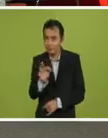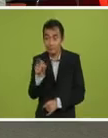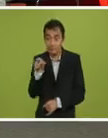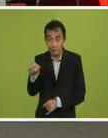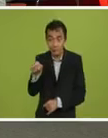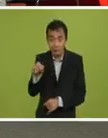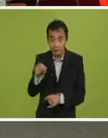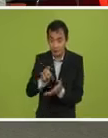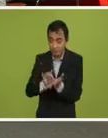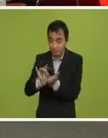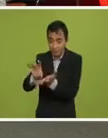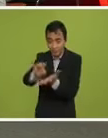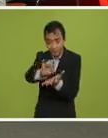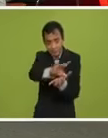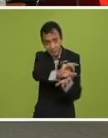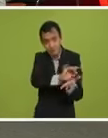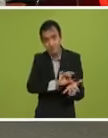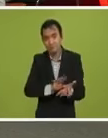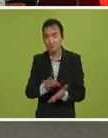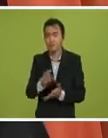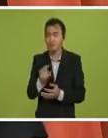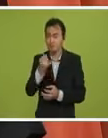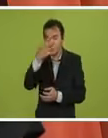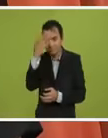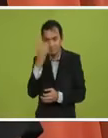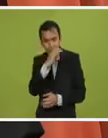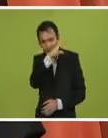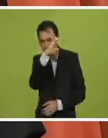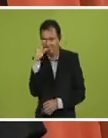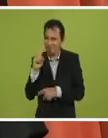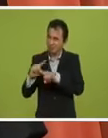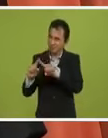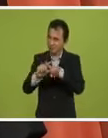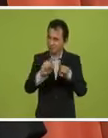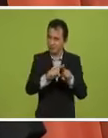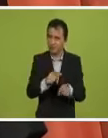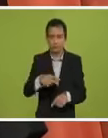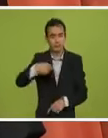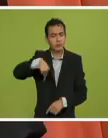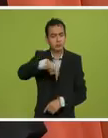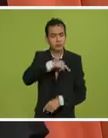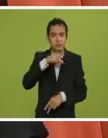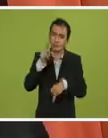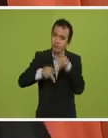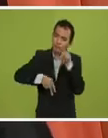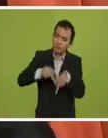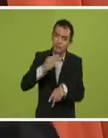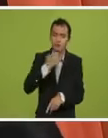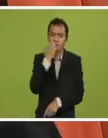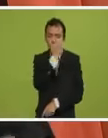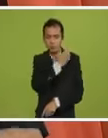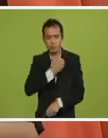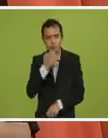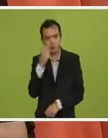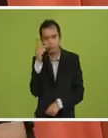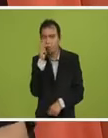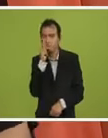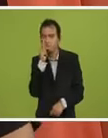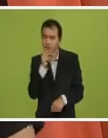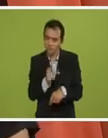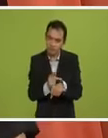quienes comparten estas imágenes. Entonces, nosotros hacemos pláticas en las escuelas, desde primaria